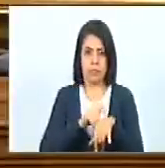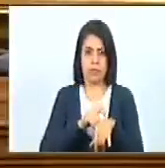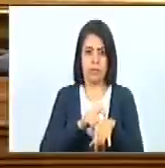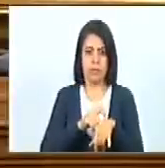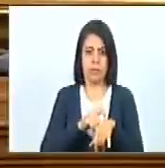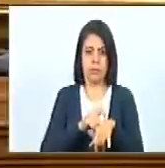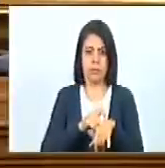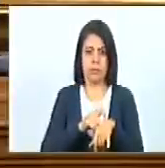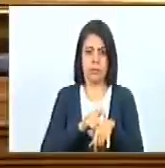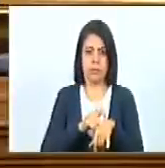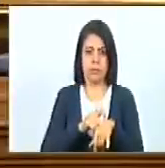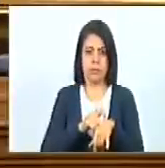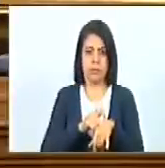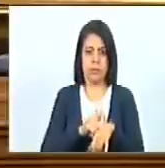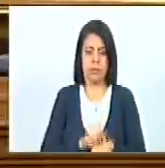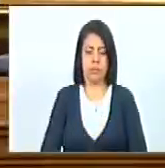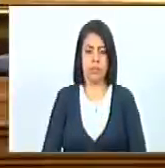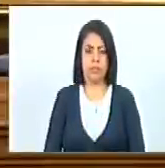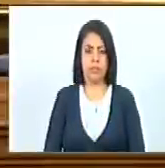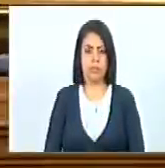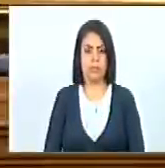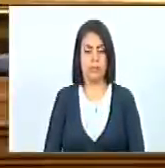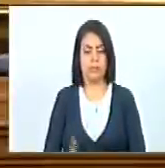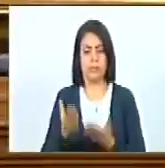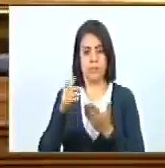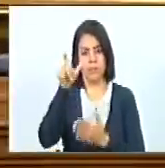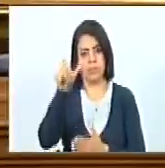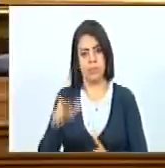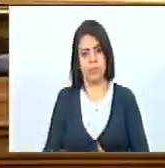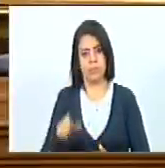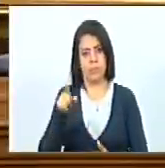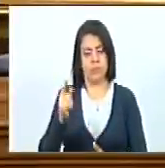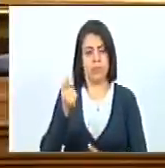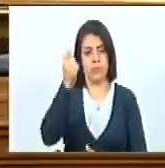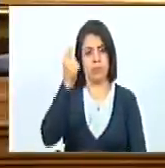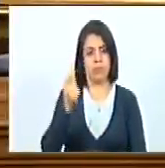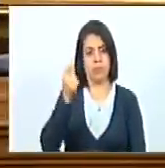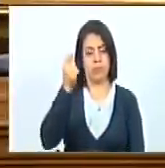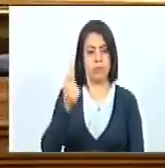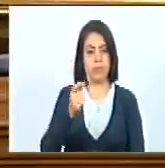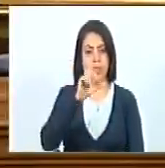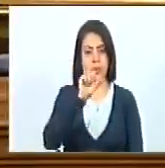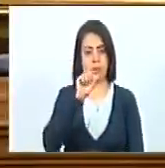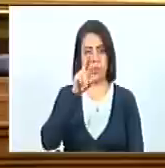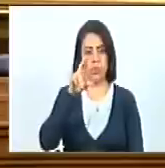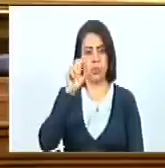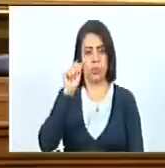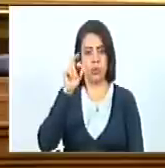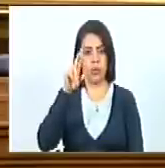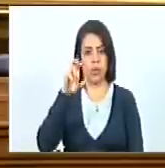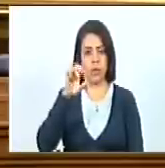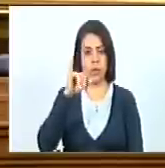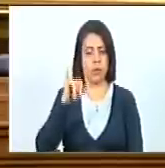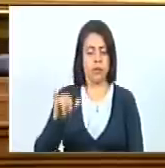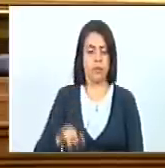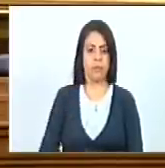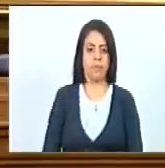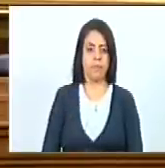presidente. Gracias. Voy a dejar en el derecho de palabra al diputado Suárez Churio.